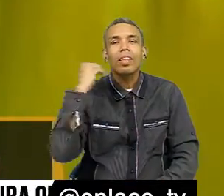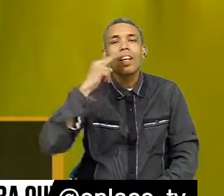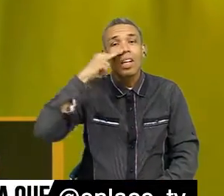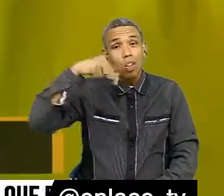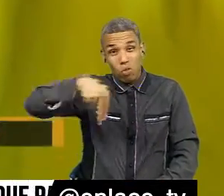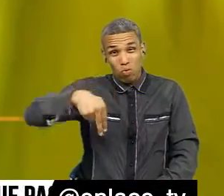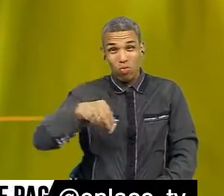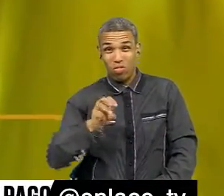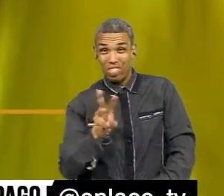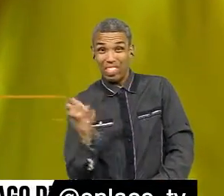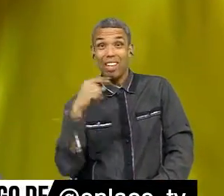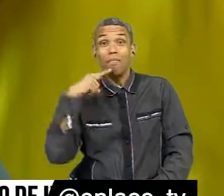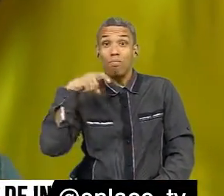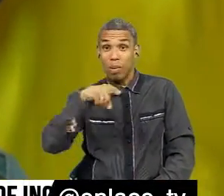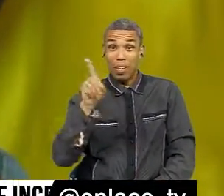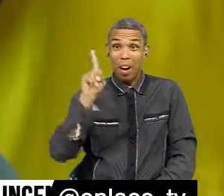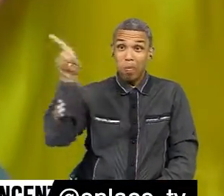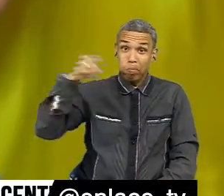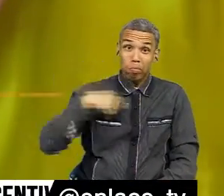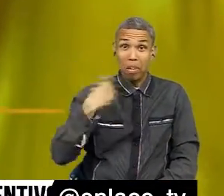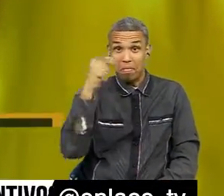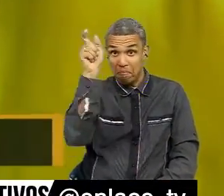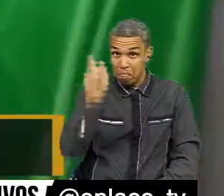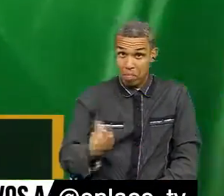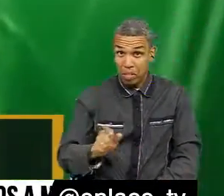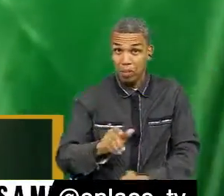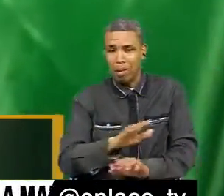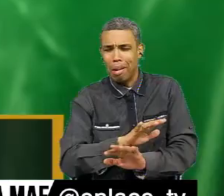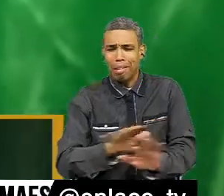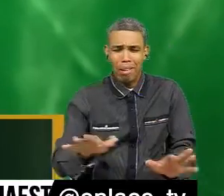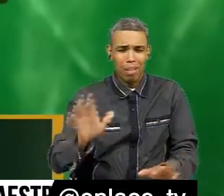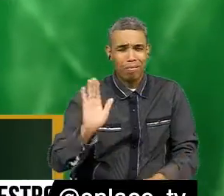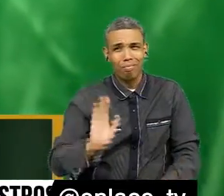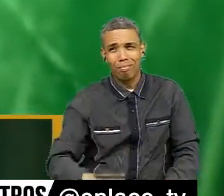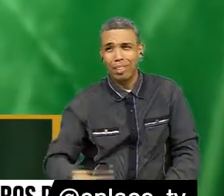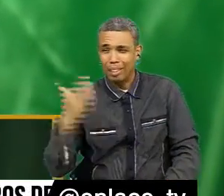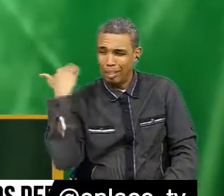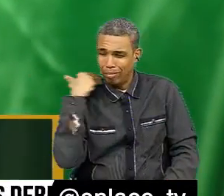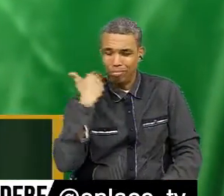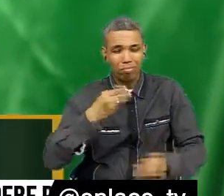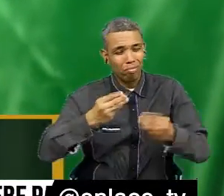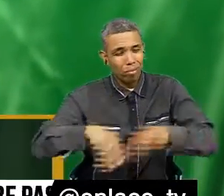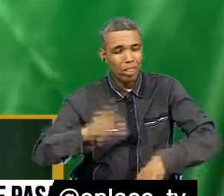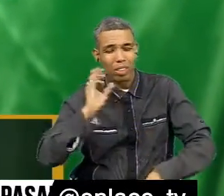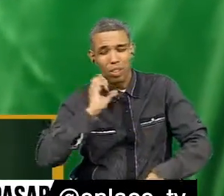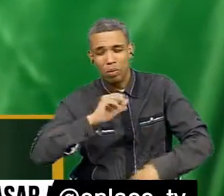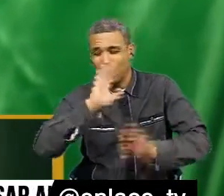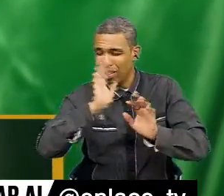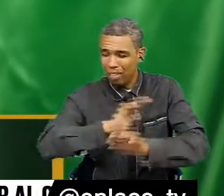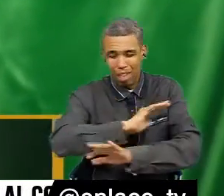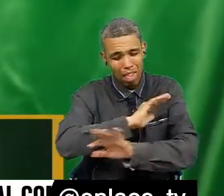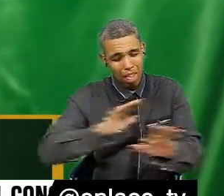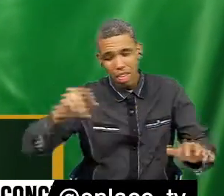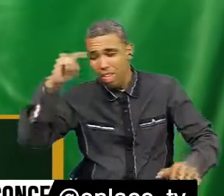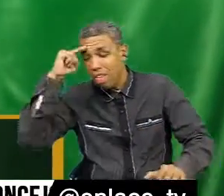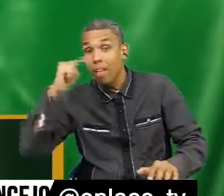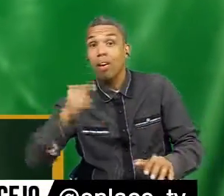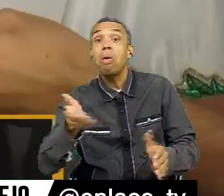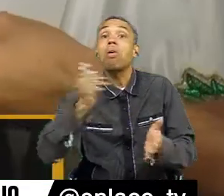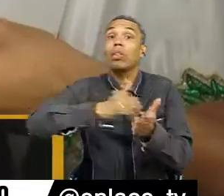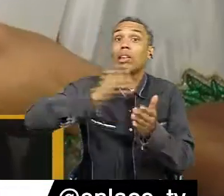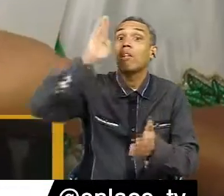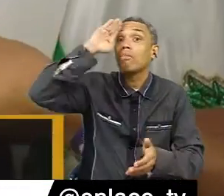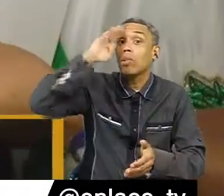en el área metropolitana de Bucaramanga, creyó que su celular no lo volvería a recuperar. Sin embargo, así relata cómo vivió el robo de su